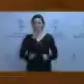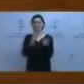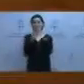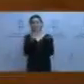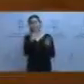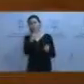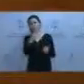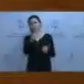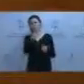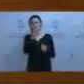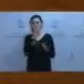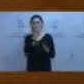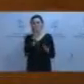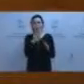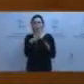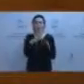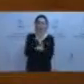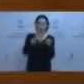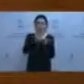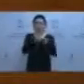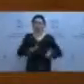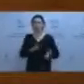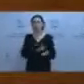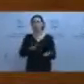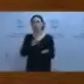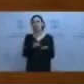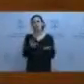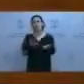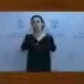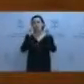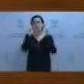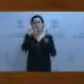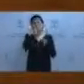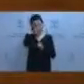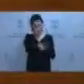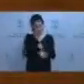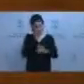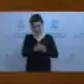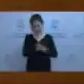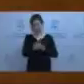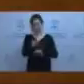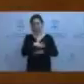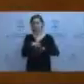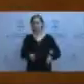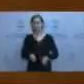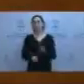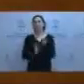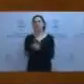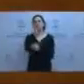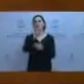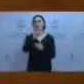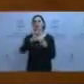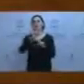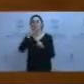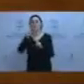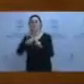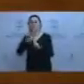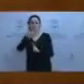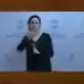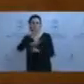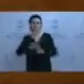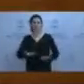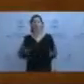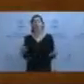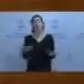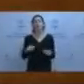tienen serias dificultades de acudir a esas medidas de internacionalización a las que ustedes tanto aluden, o medidas de innovación, de I+D+I. ¿Qué les